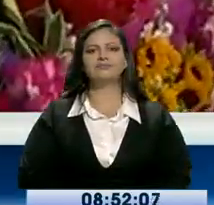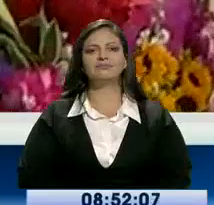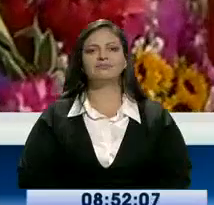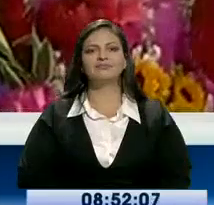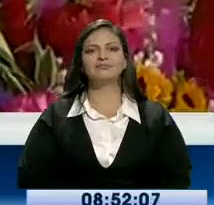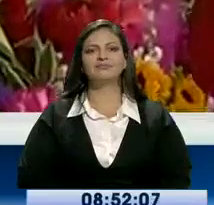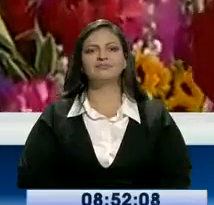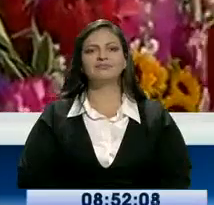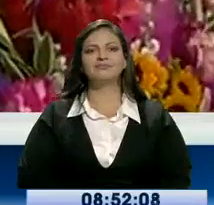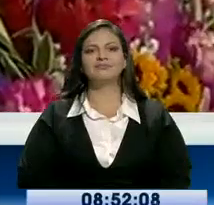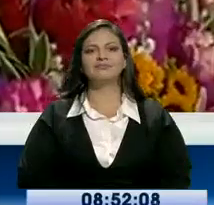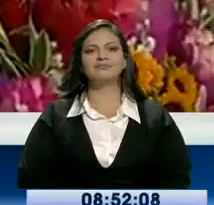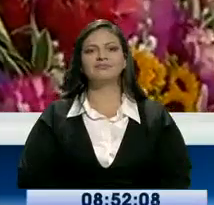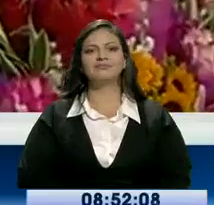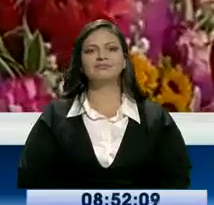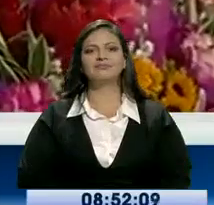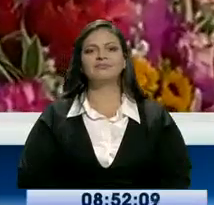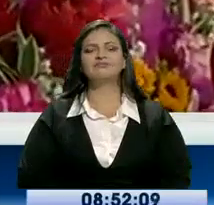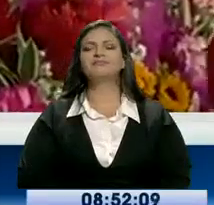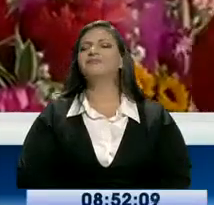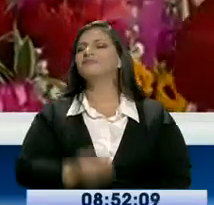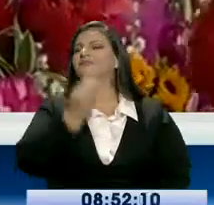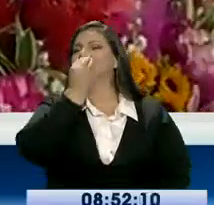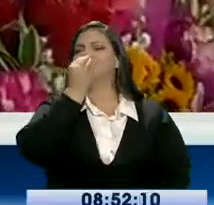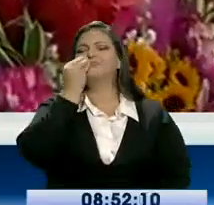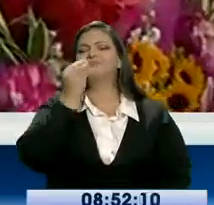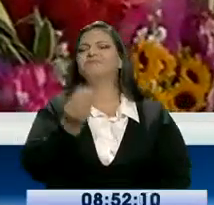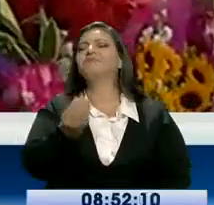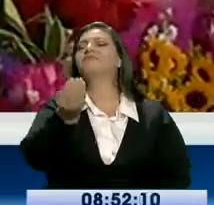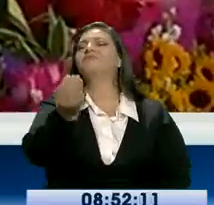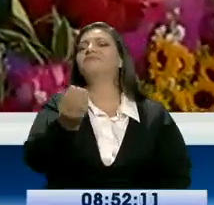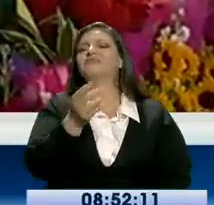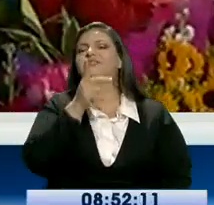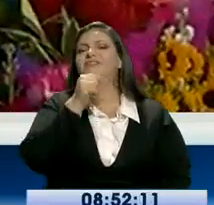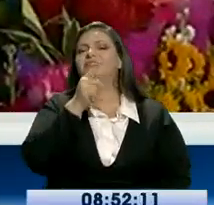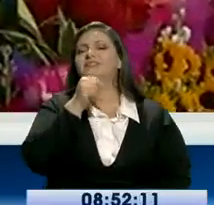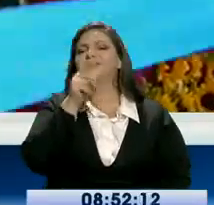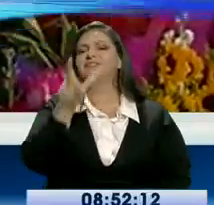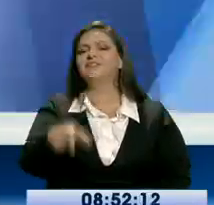Giovanni, ¿a quién le podemos llevar esta rosa?